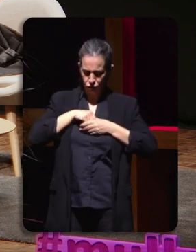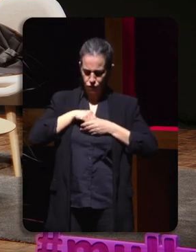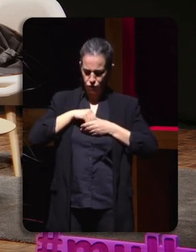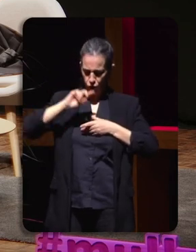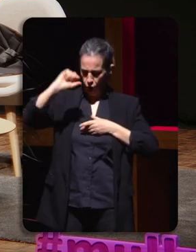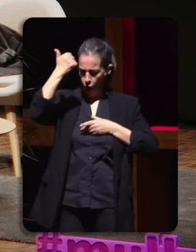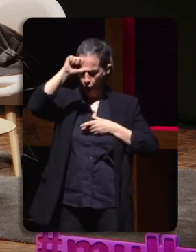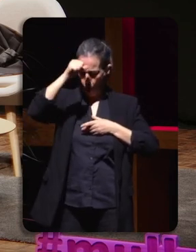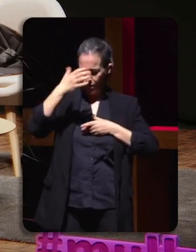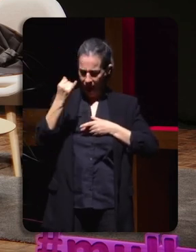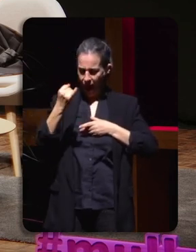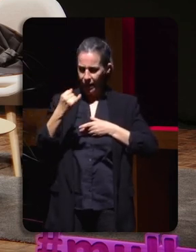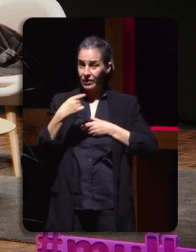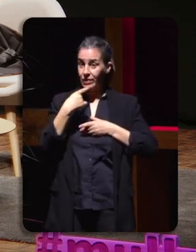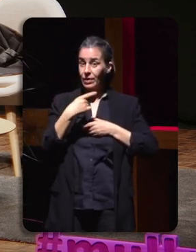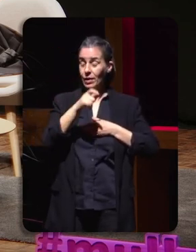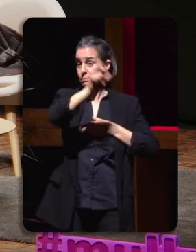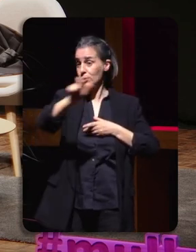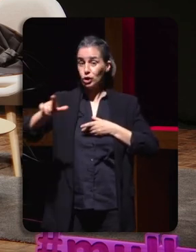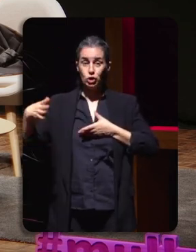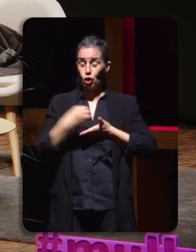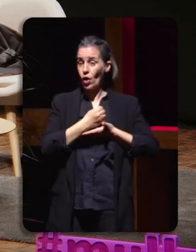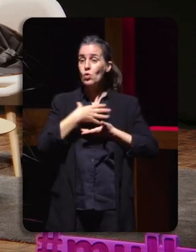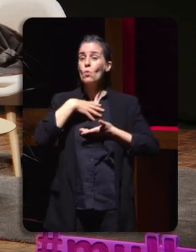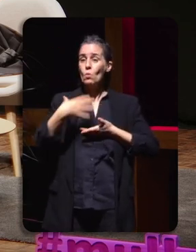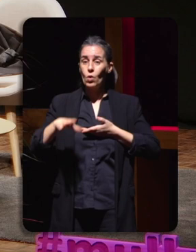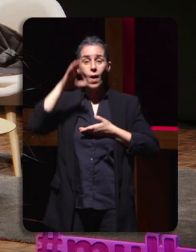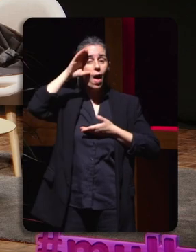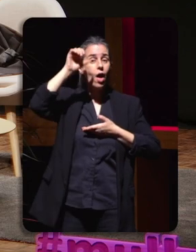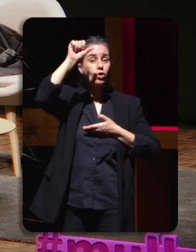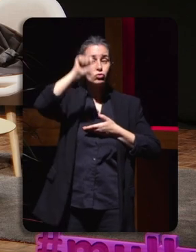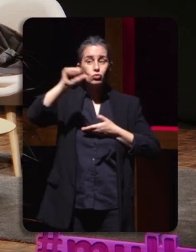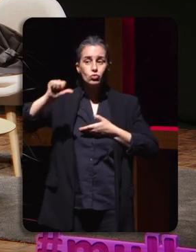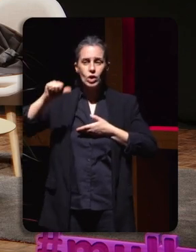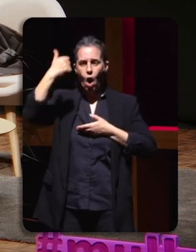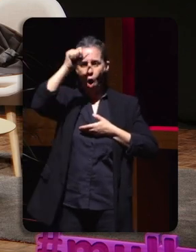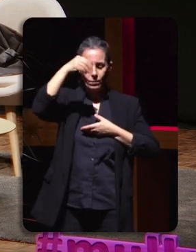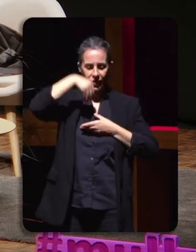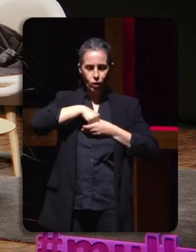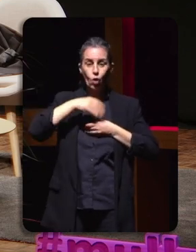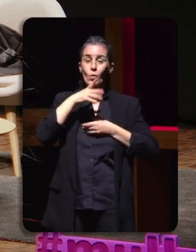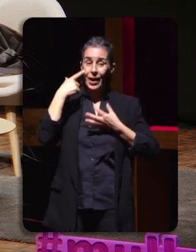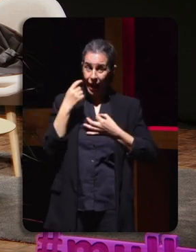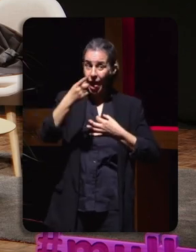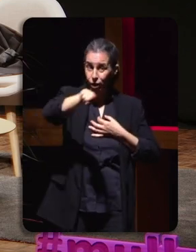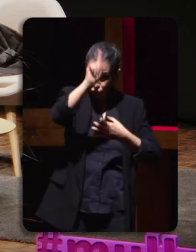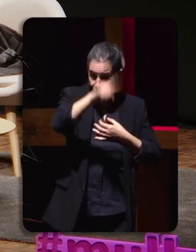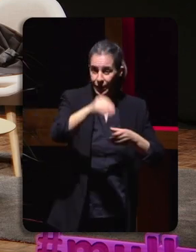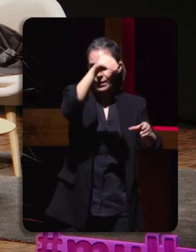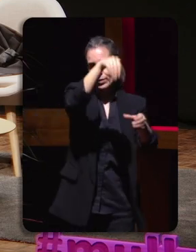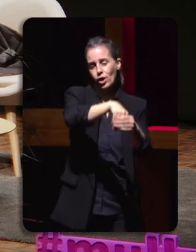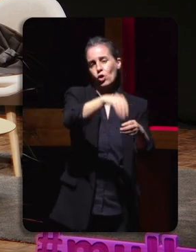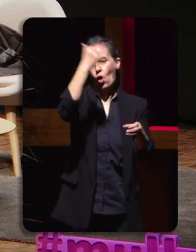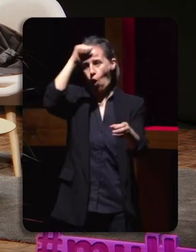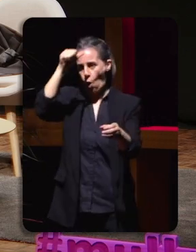todo el mundo puede oírlo del segundo el que ya se pone a trabajar porque todo el mundo lleva un nombre en su interior cada vez más grande